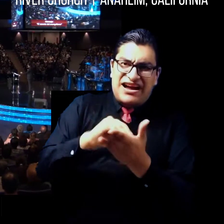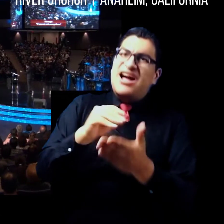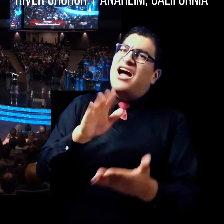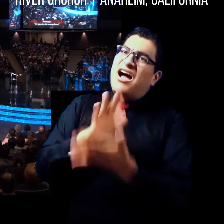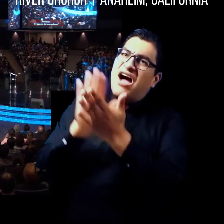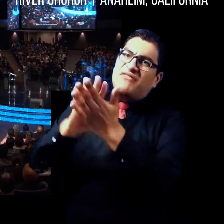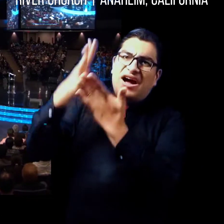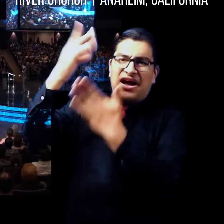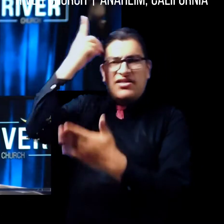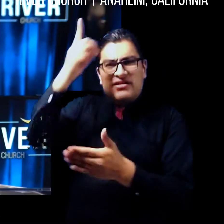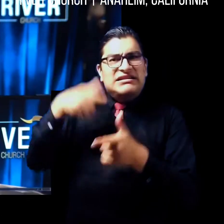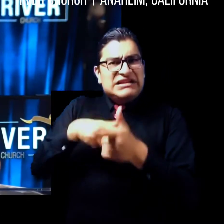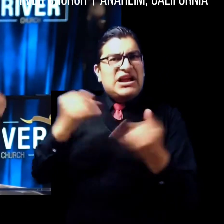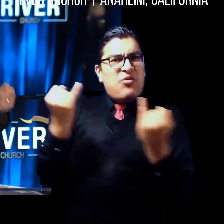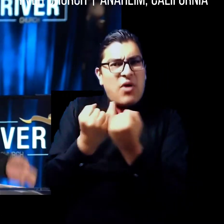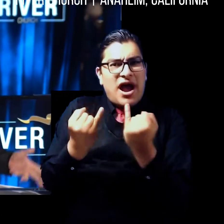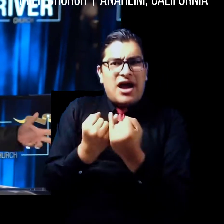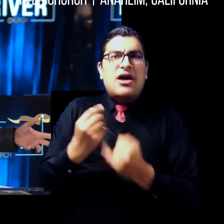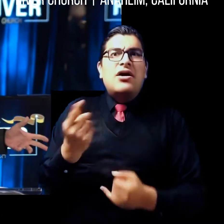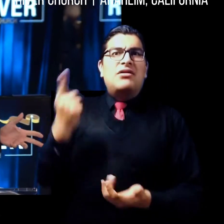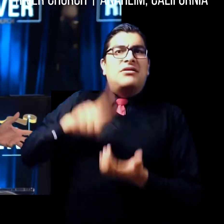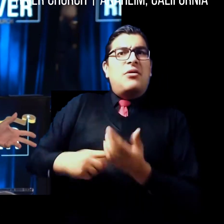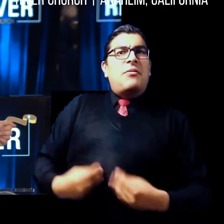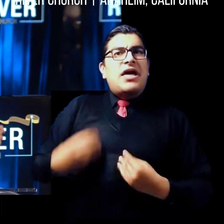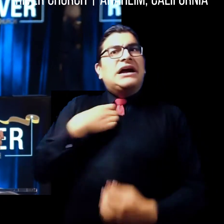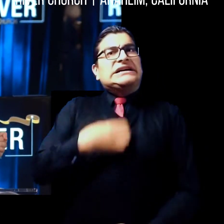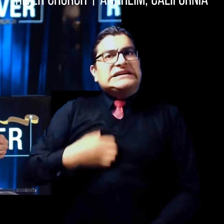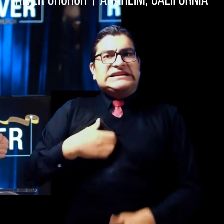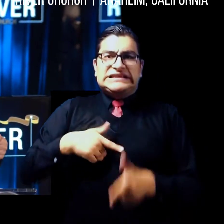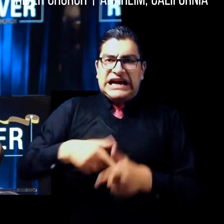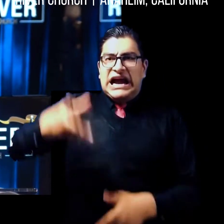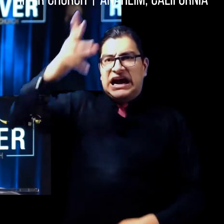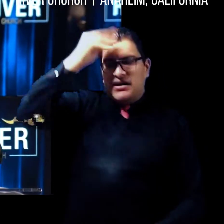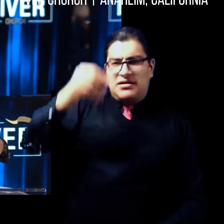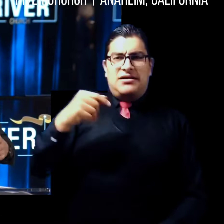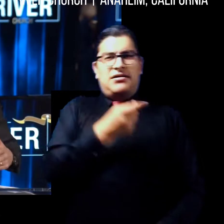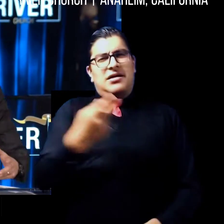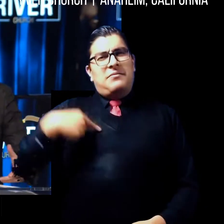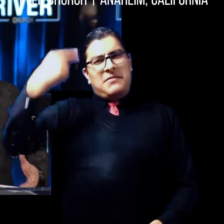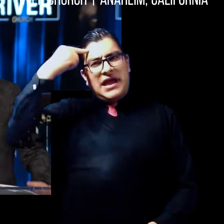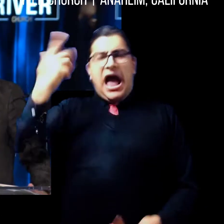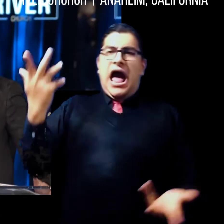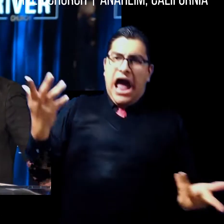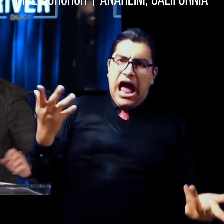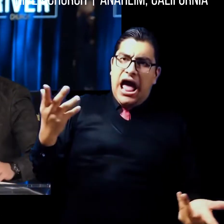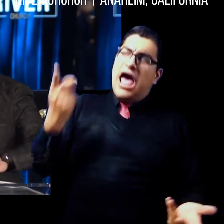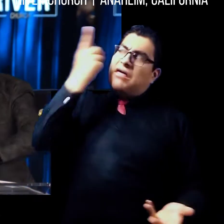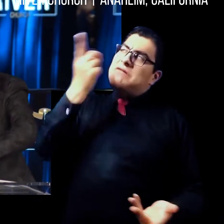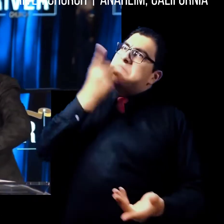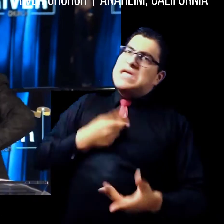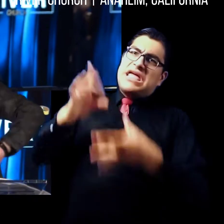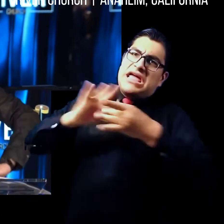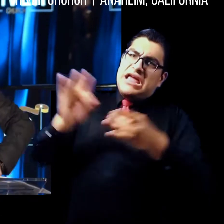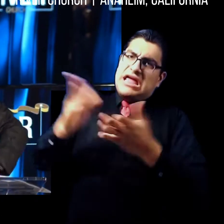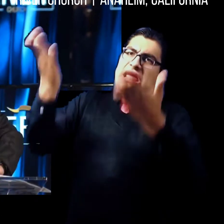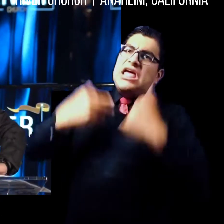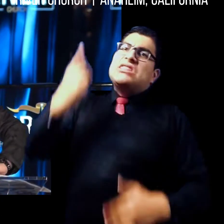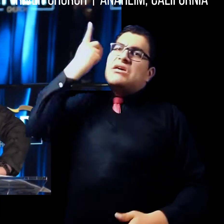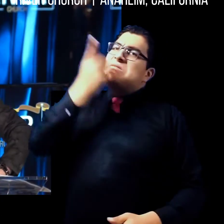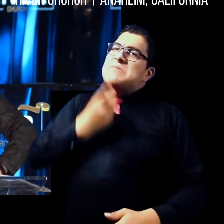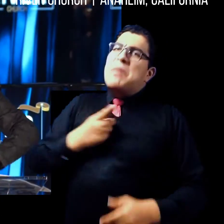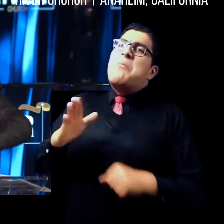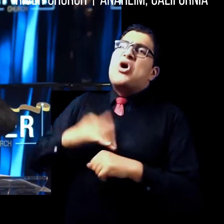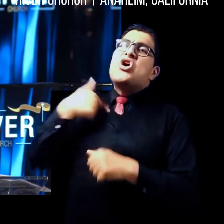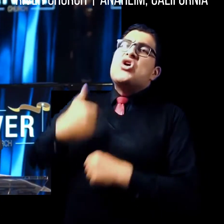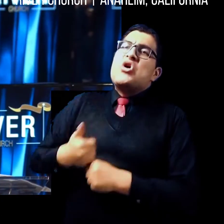igual. Aprender a contentarte. Ahí es cuando algunos decimos, bueno, entonces que Dios me explique. Si Él me explica por qué